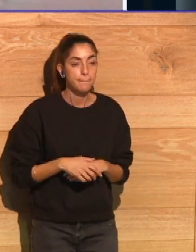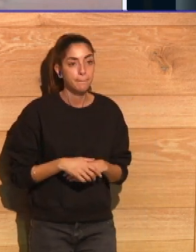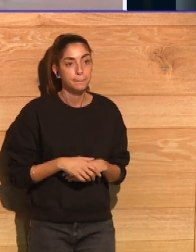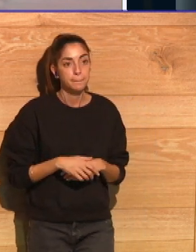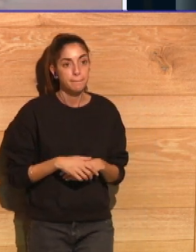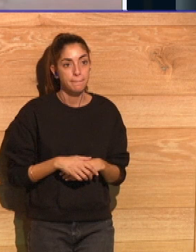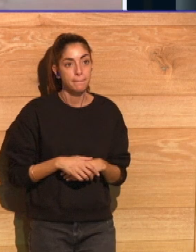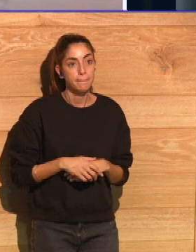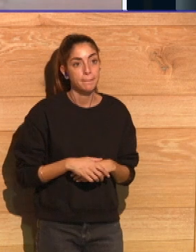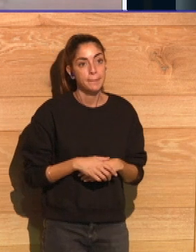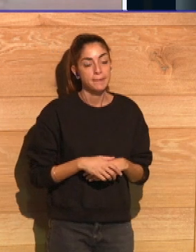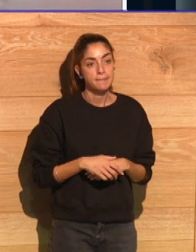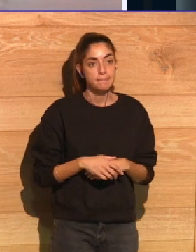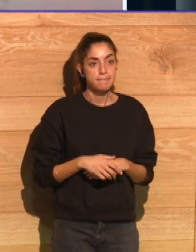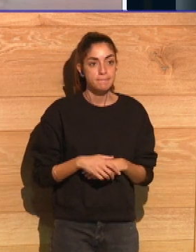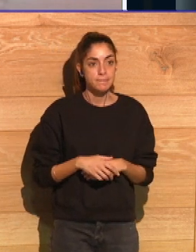bueno,